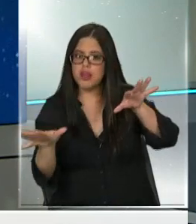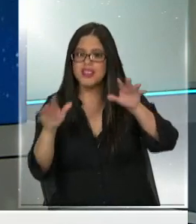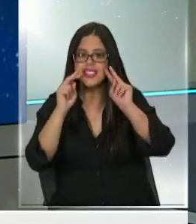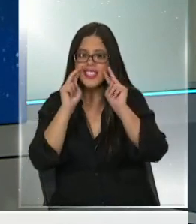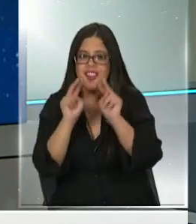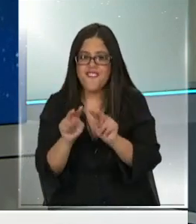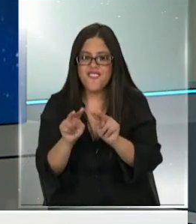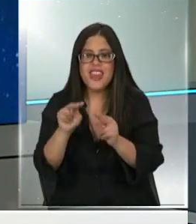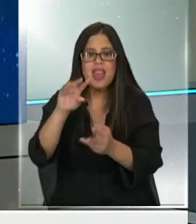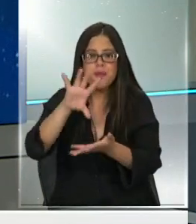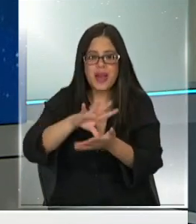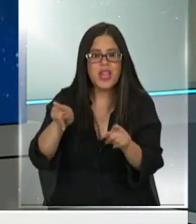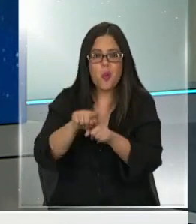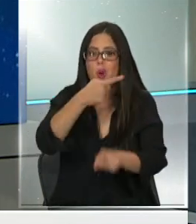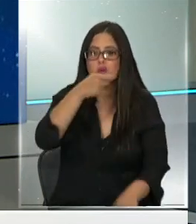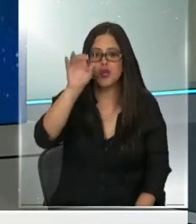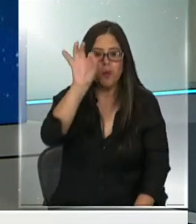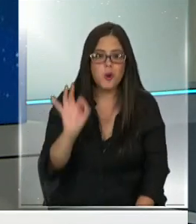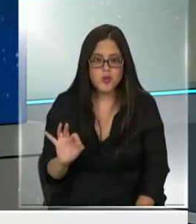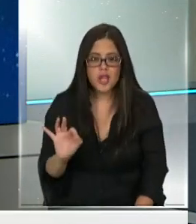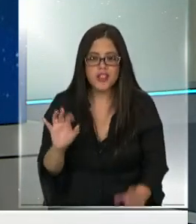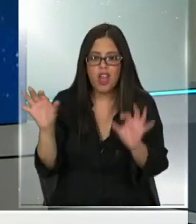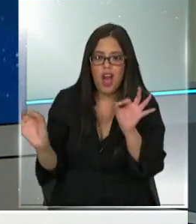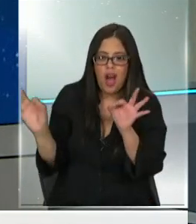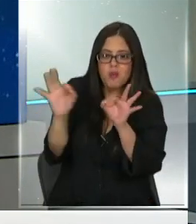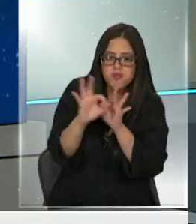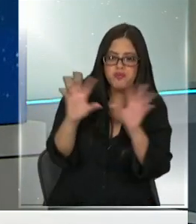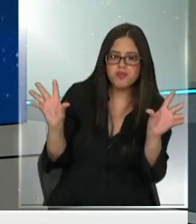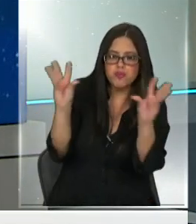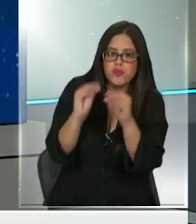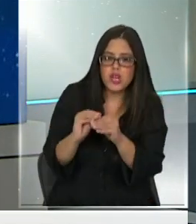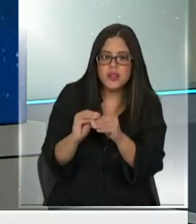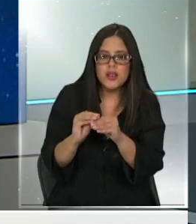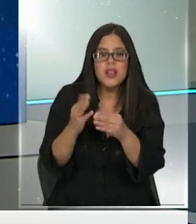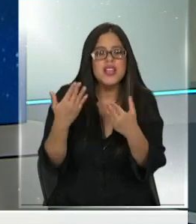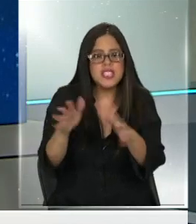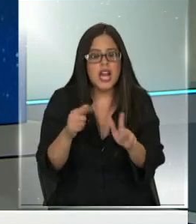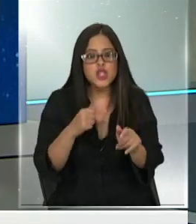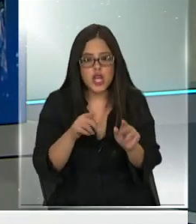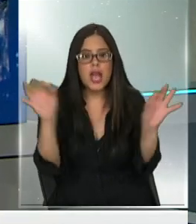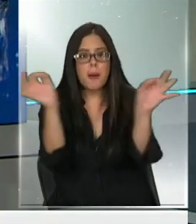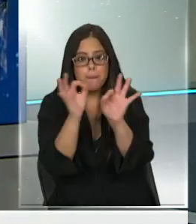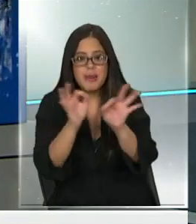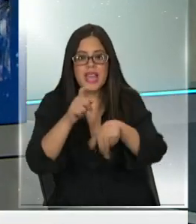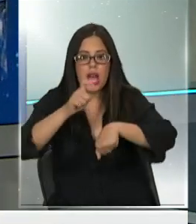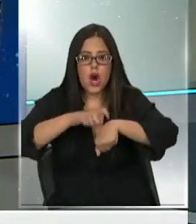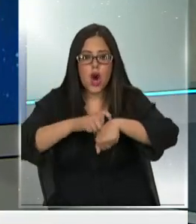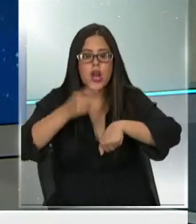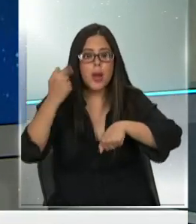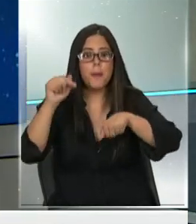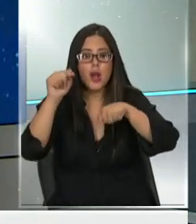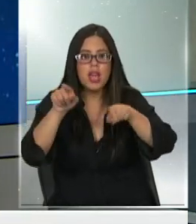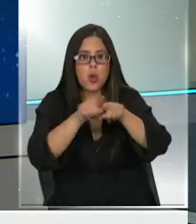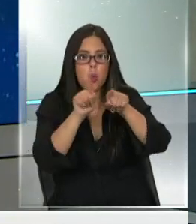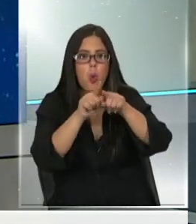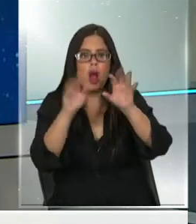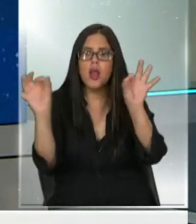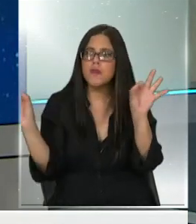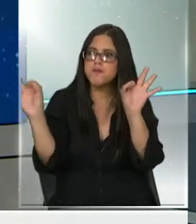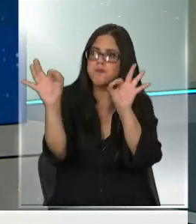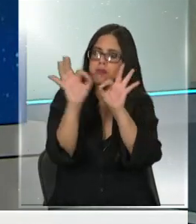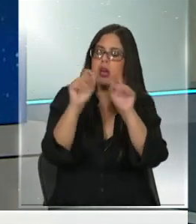este evento en un 100%. Las horas ya las vi y finalmente terminó con este